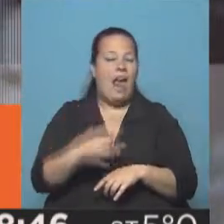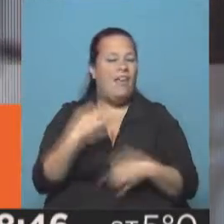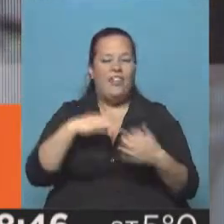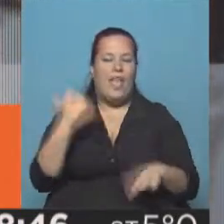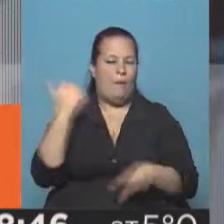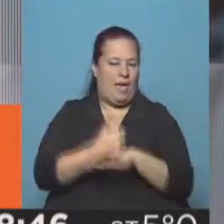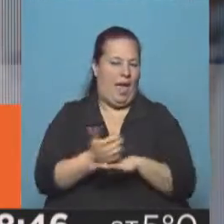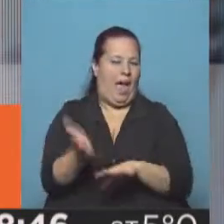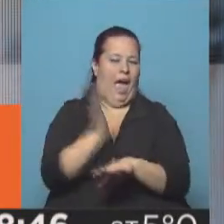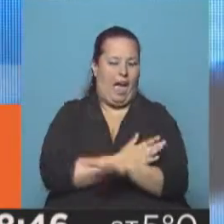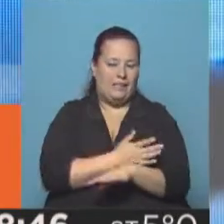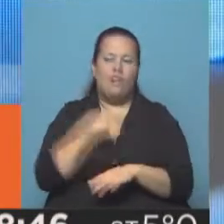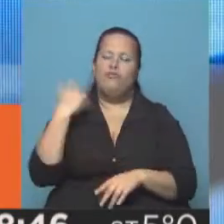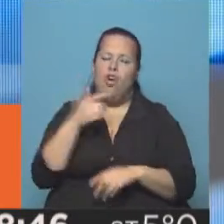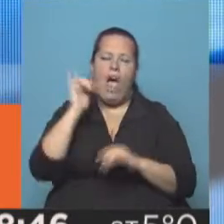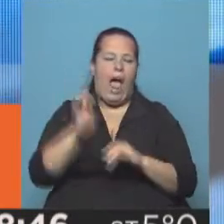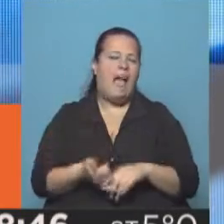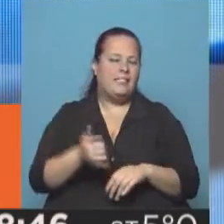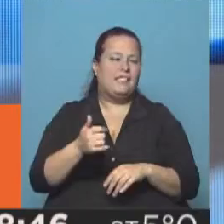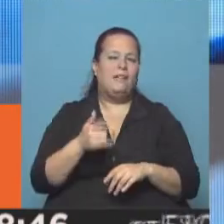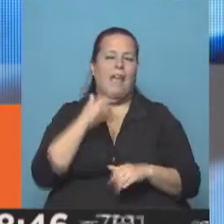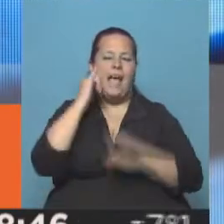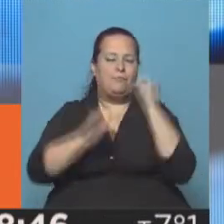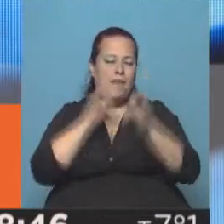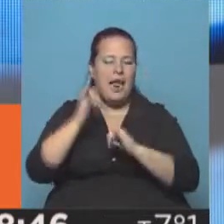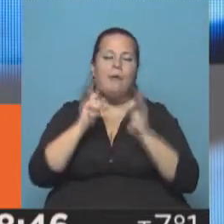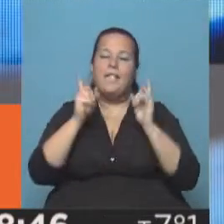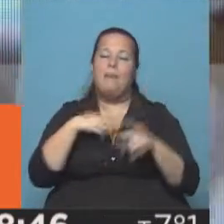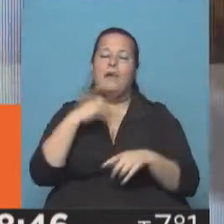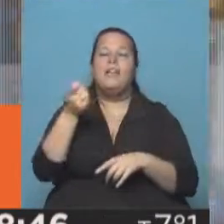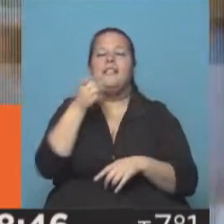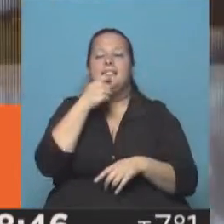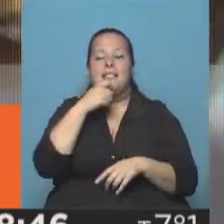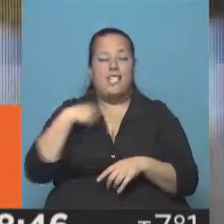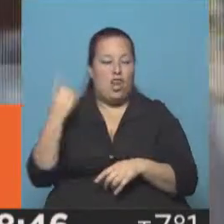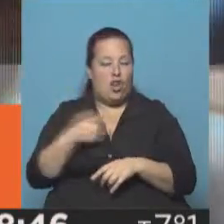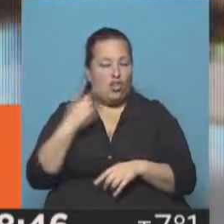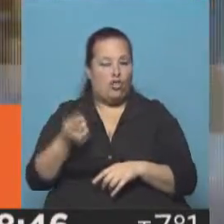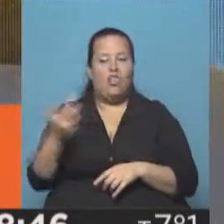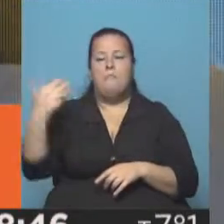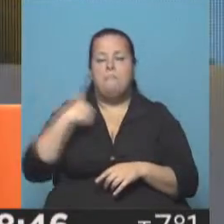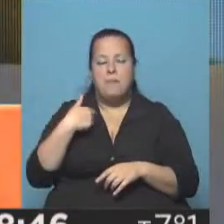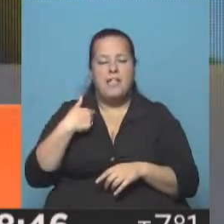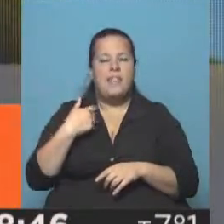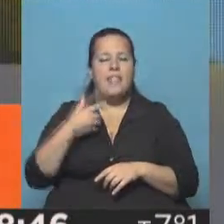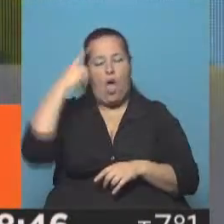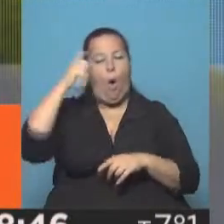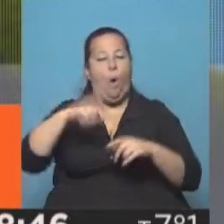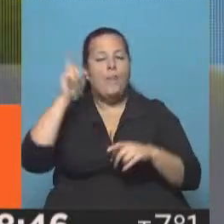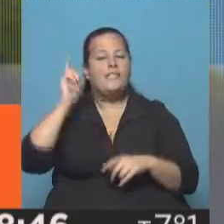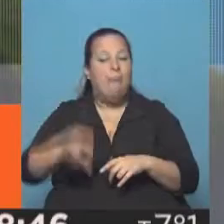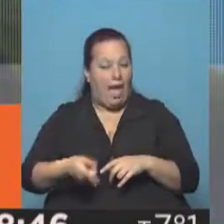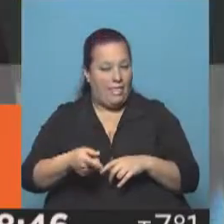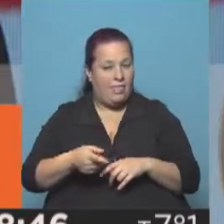que estar previo nosotros vamos a aceptar que lo expliquen pero también vamos a objetar que si nosotros nos piden que la corte estableció